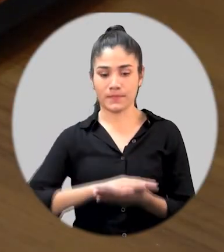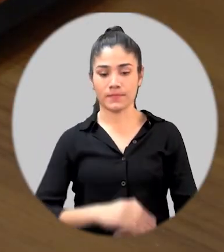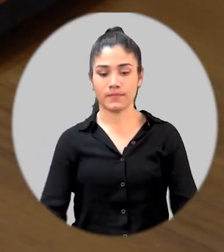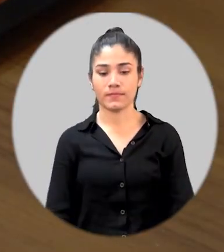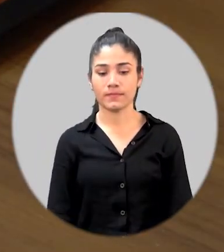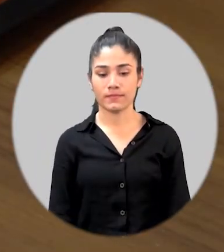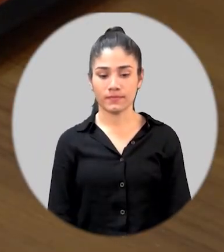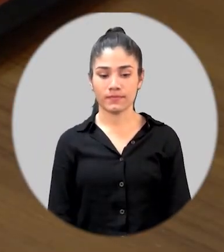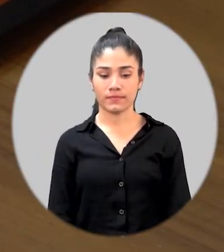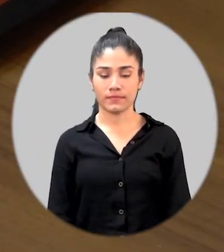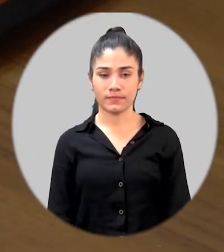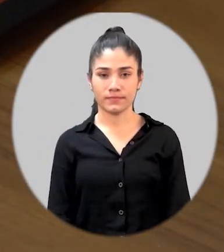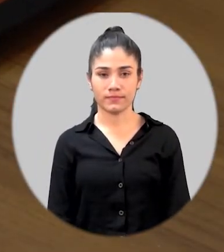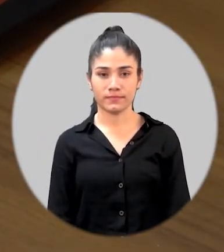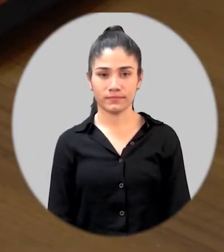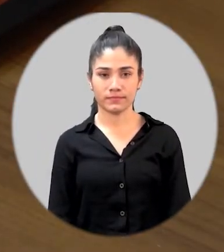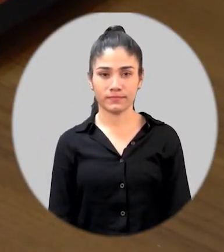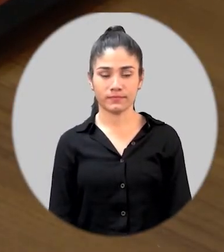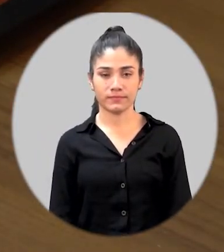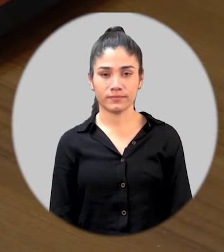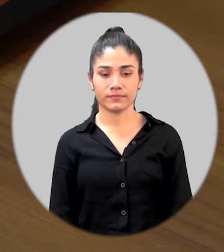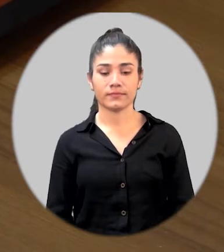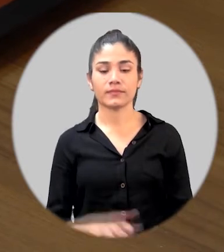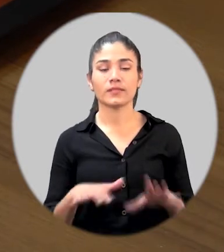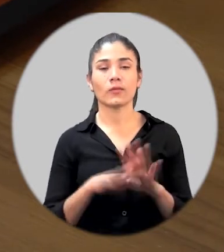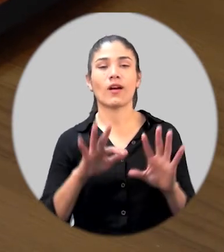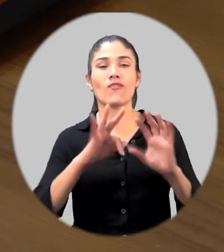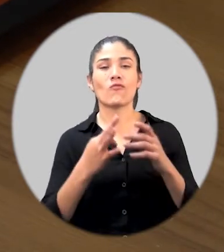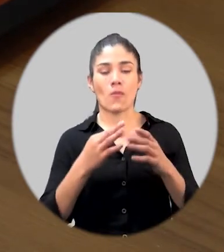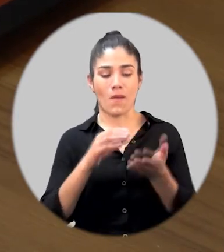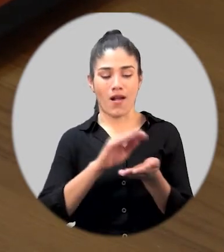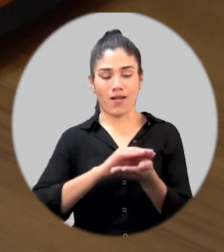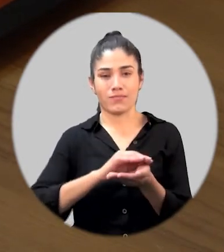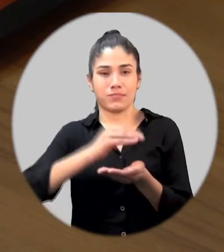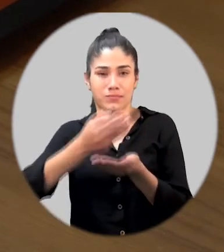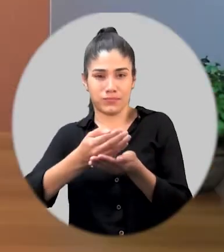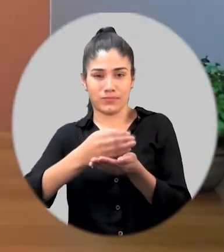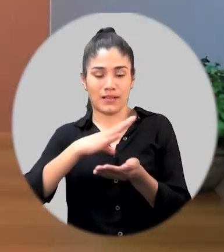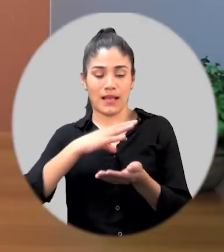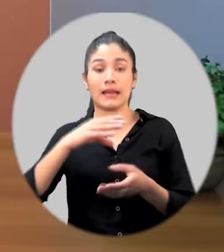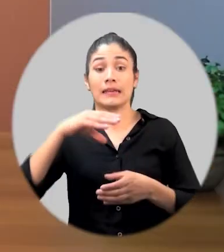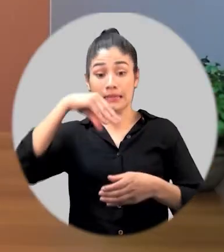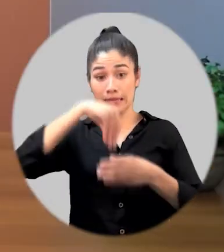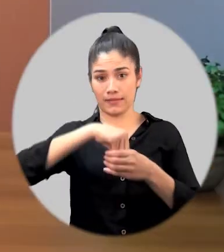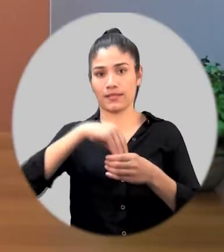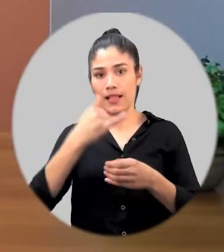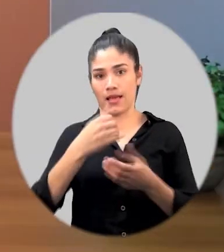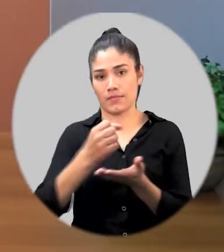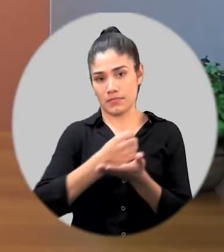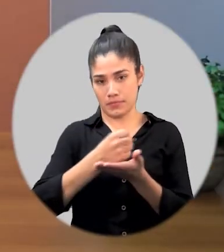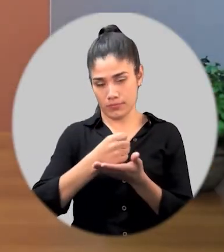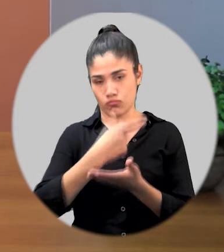acá al resto de la cookie le hacemos como una coronita. Dejamos un hueco en el centro